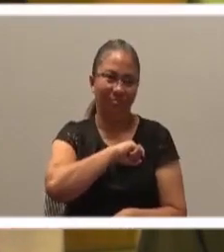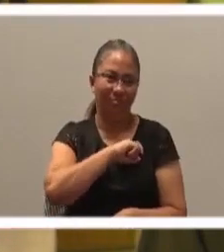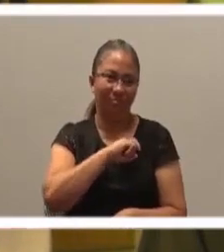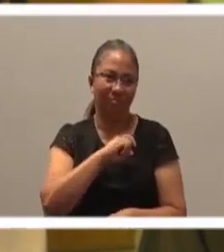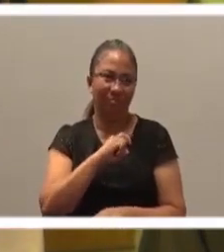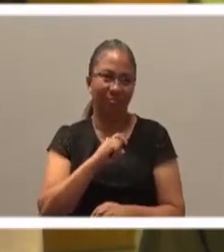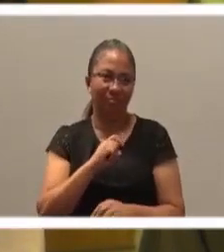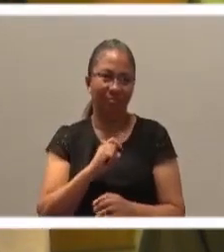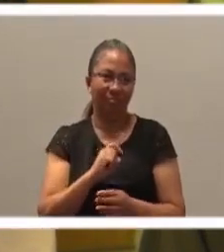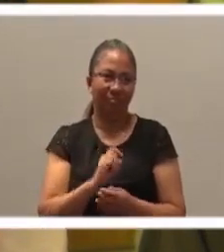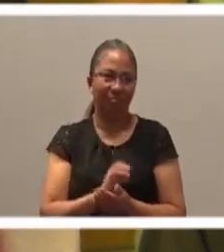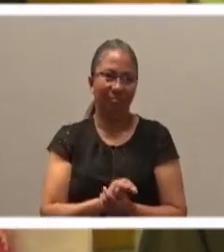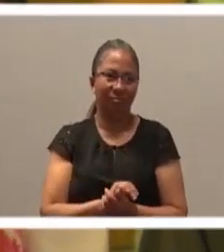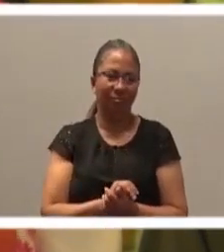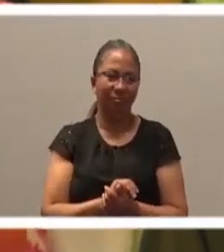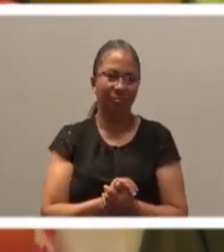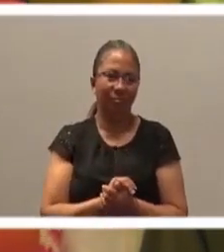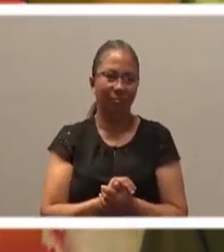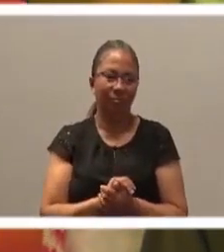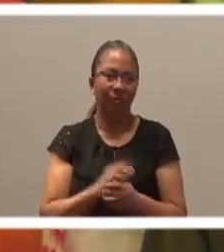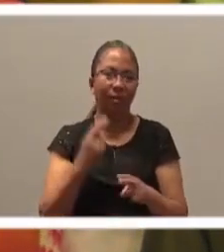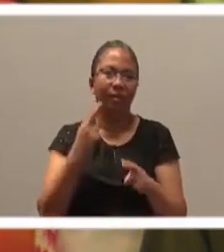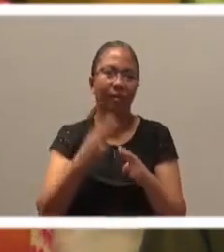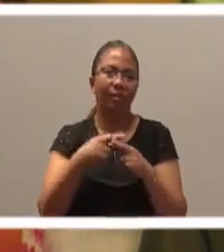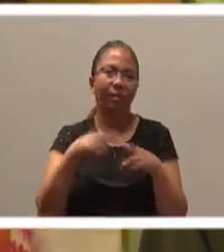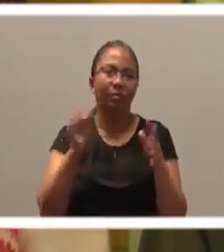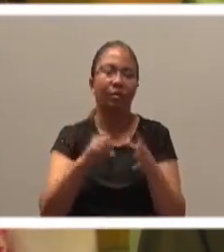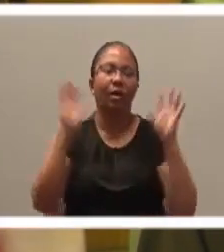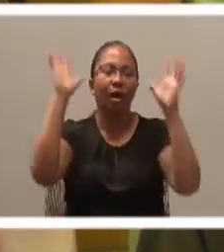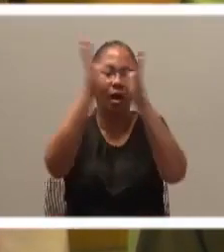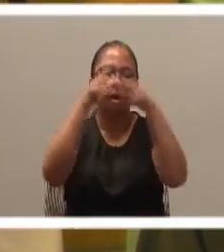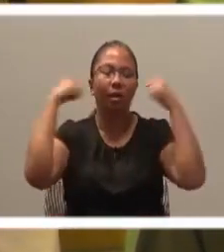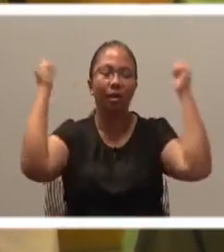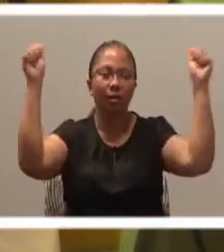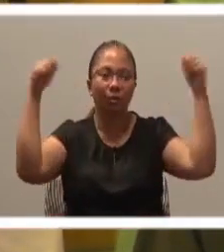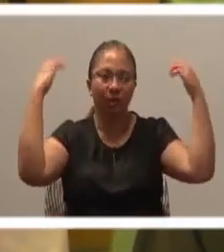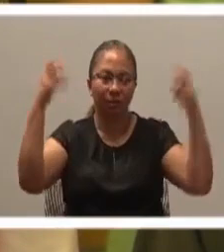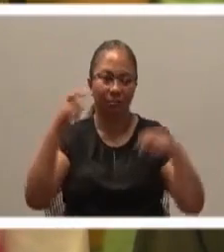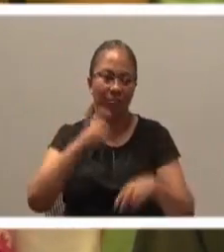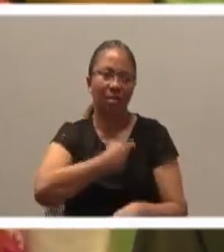hay trabajo en el bosque por la lluvia.